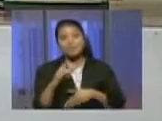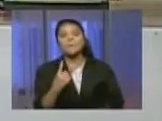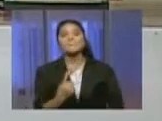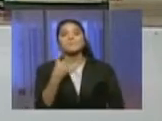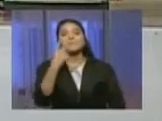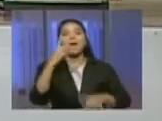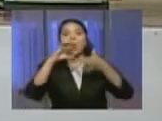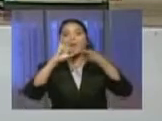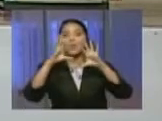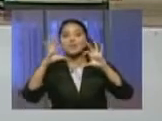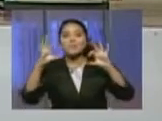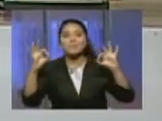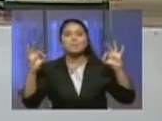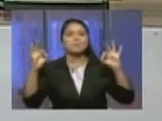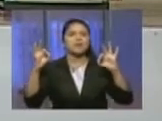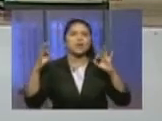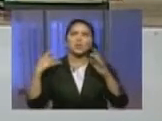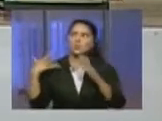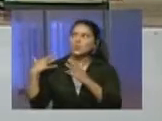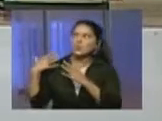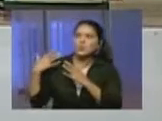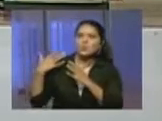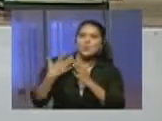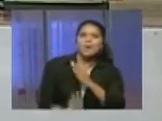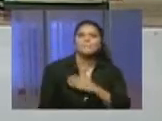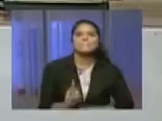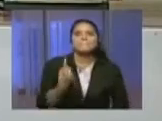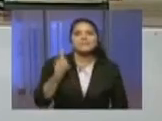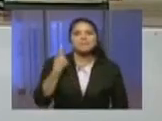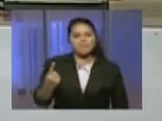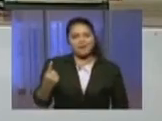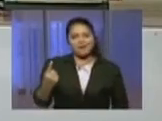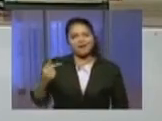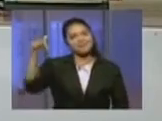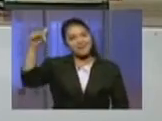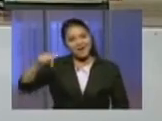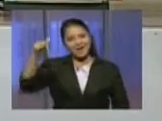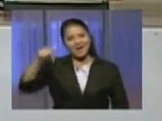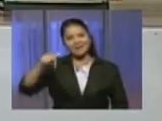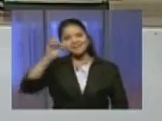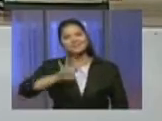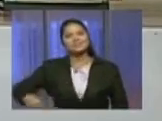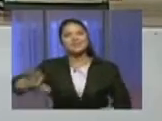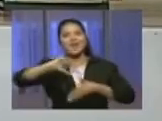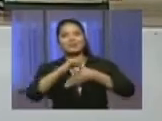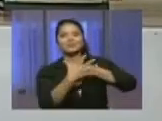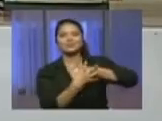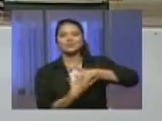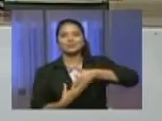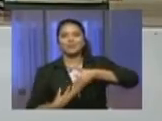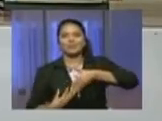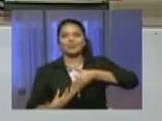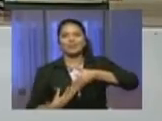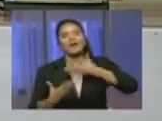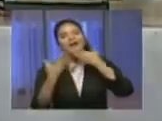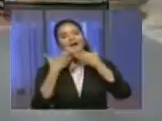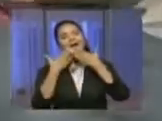olimpiadas de la historia de las olimpiadas aquí en nuestra tierra suramericana